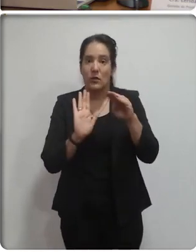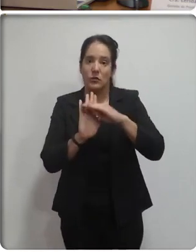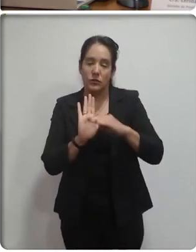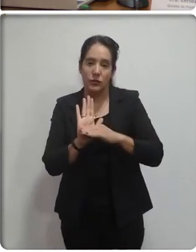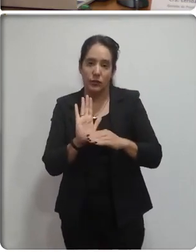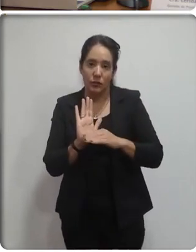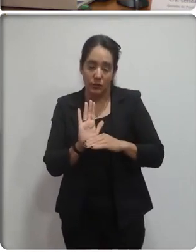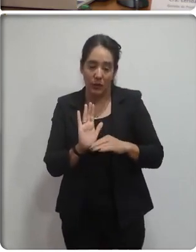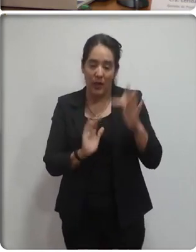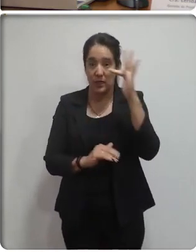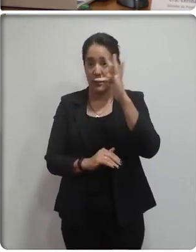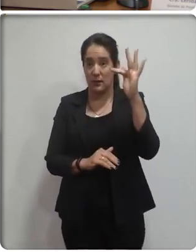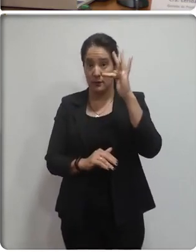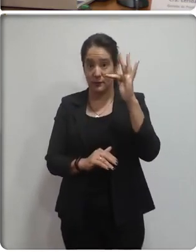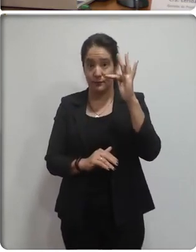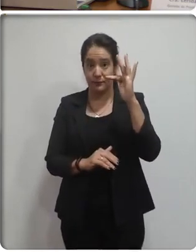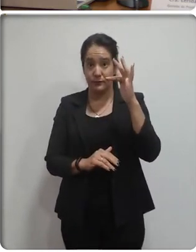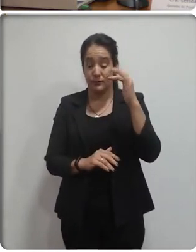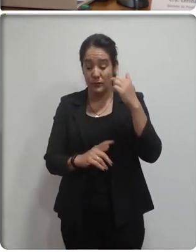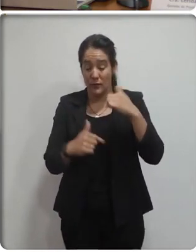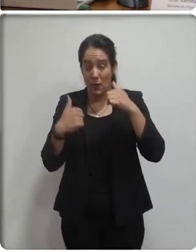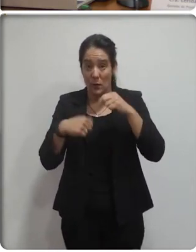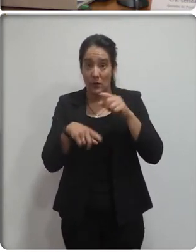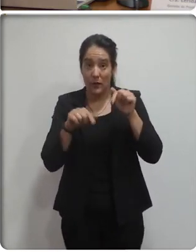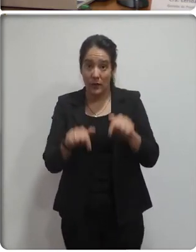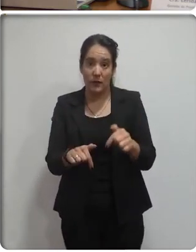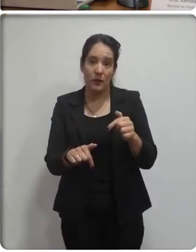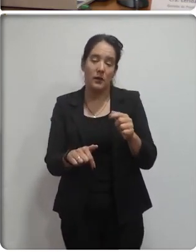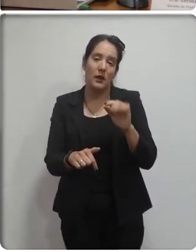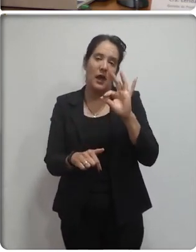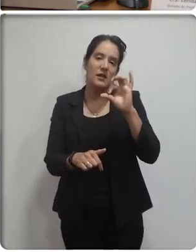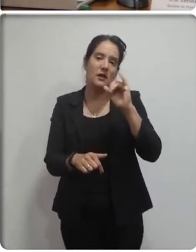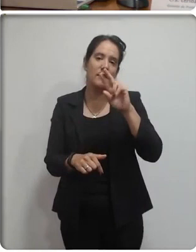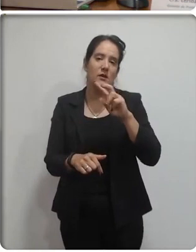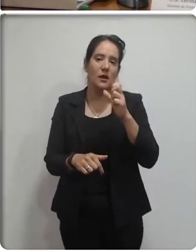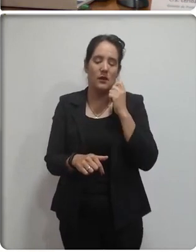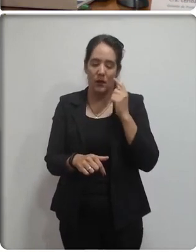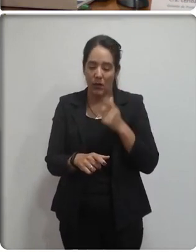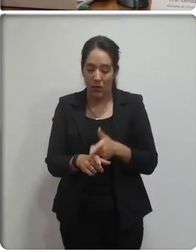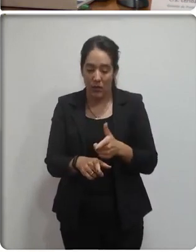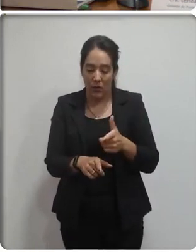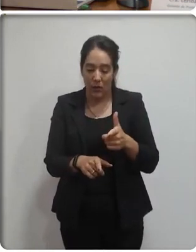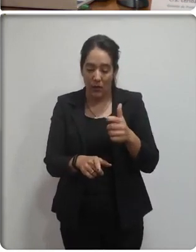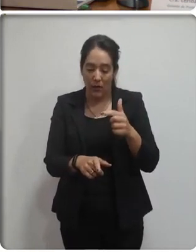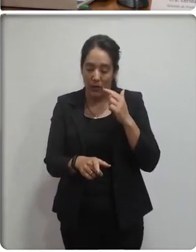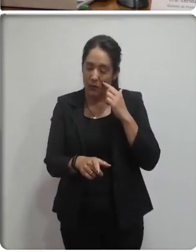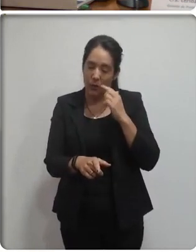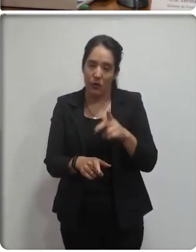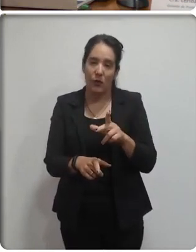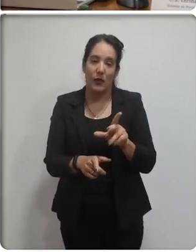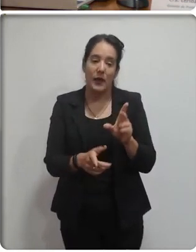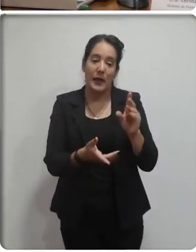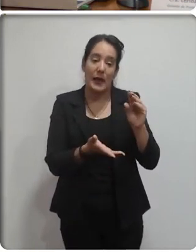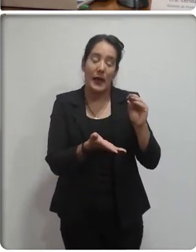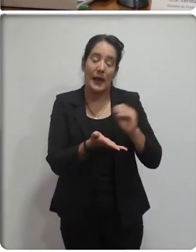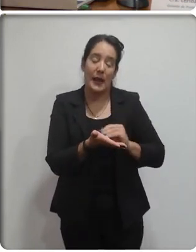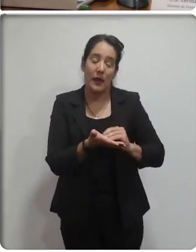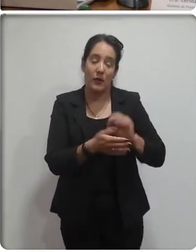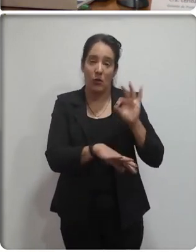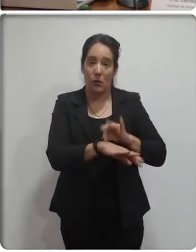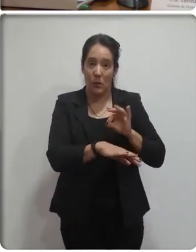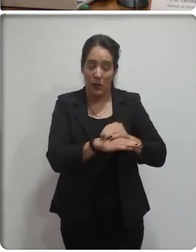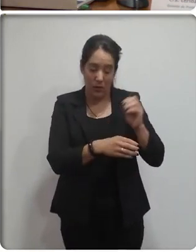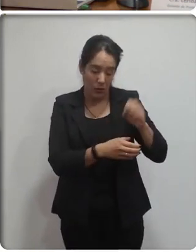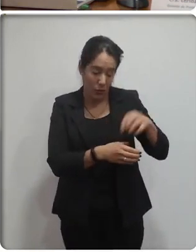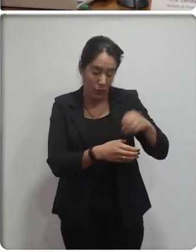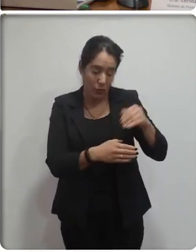de los sistemas informáticos. Si bien acá también tuvo mucho que ver el área de registros médicos, que tenían durante mucho